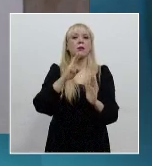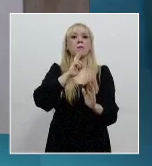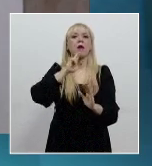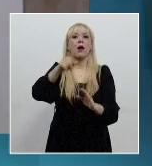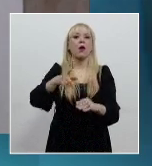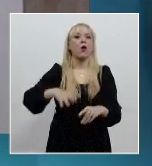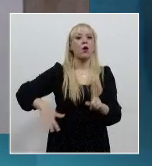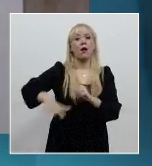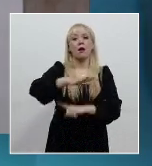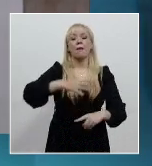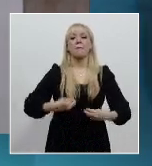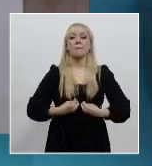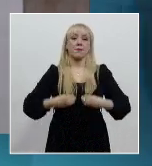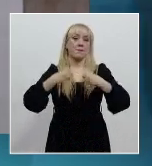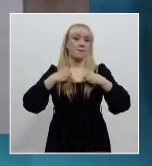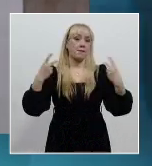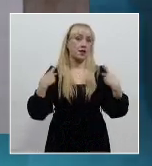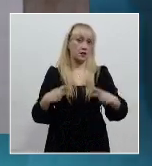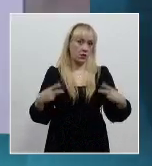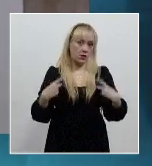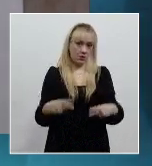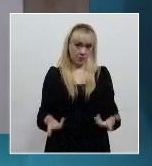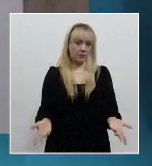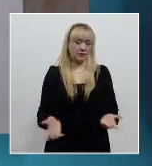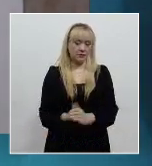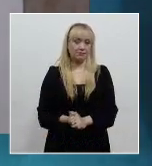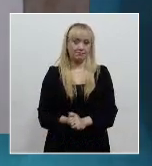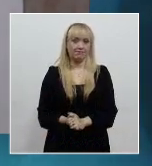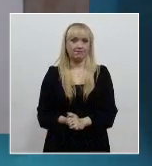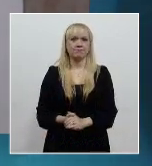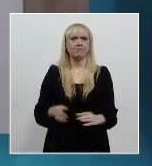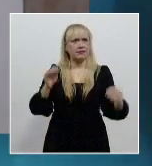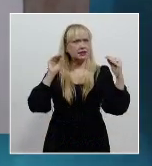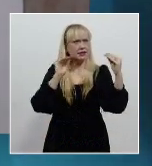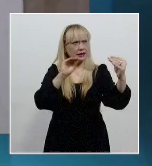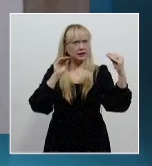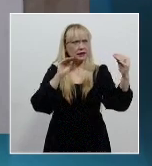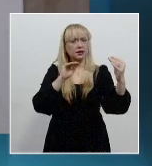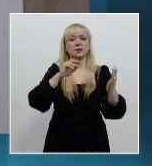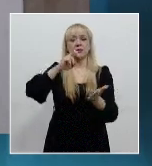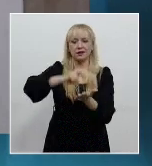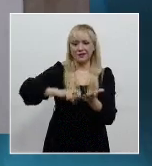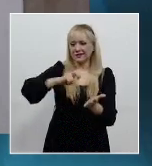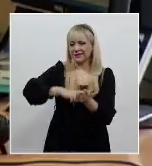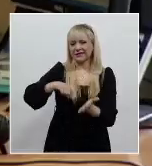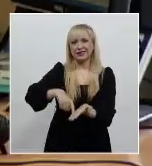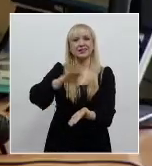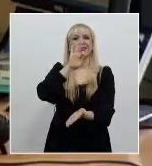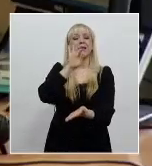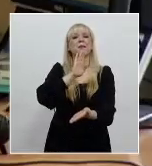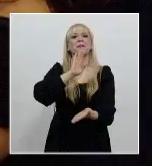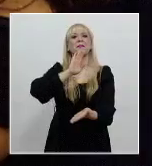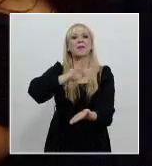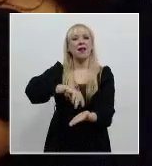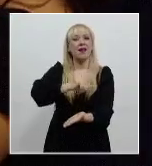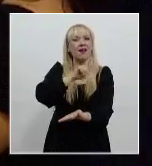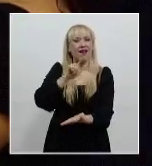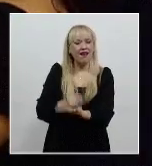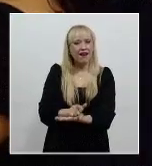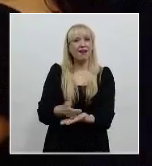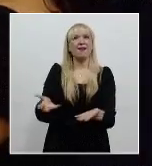una mejor sociedad. Explicó que a través de los litigios se logran corregir las deficiencias de un sistema general conformado por